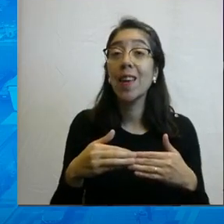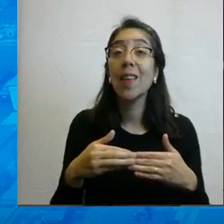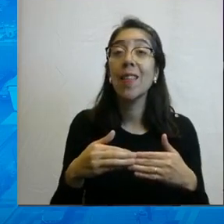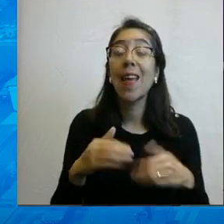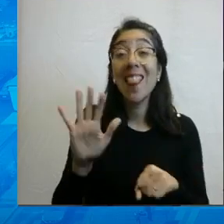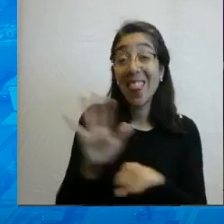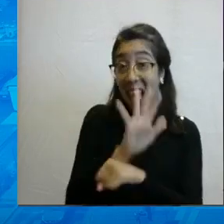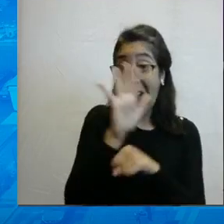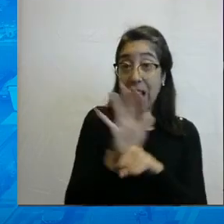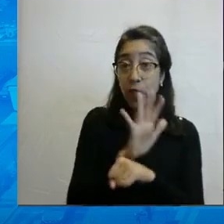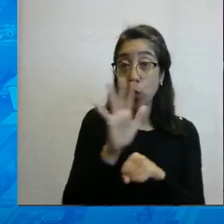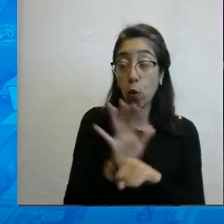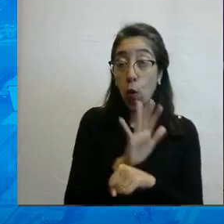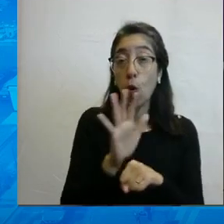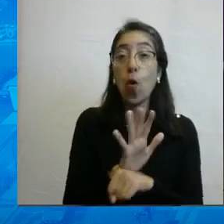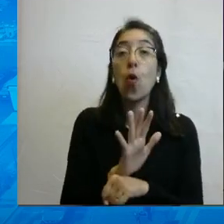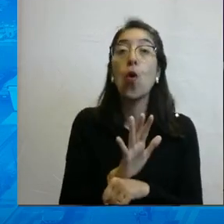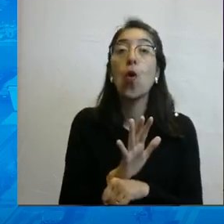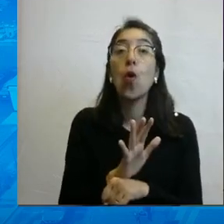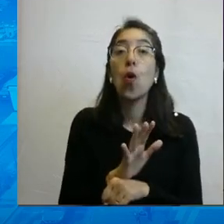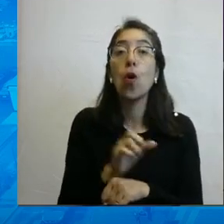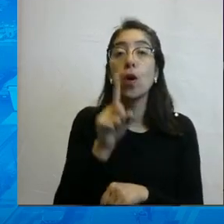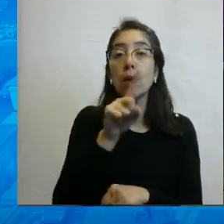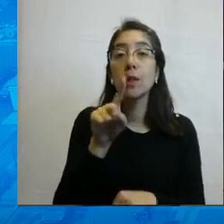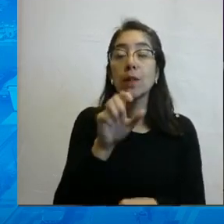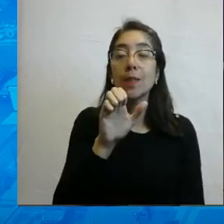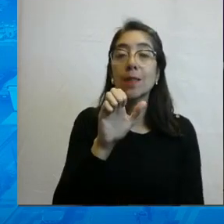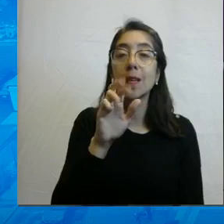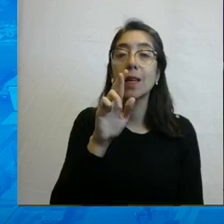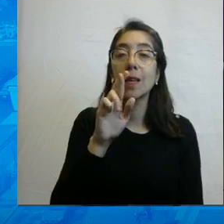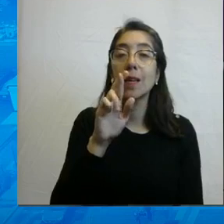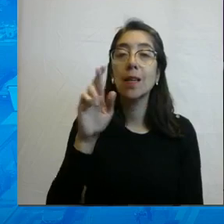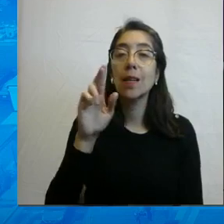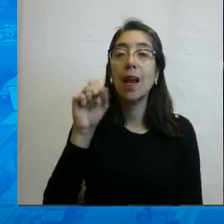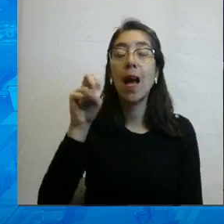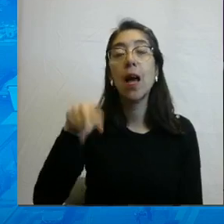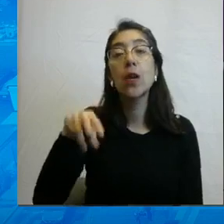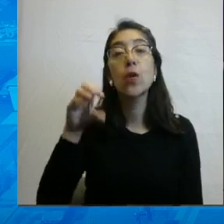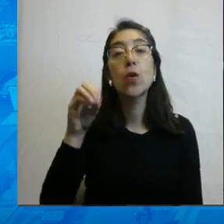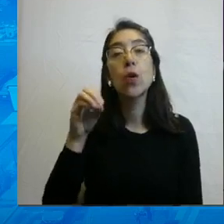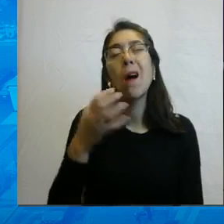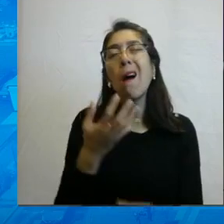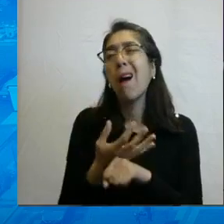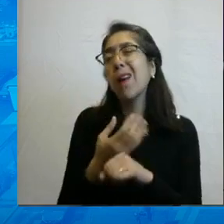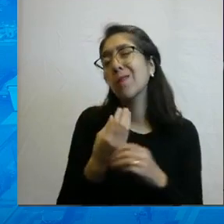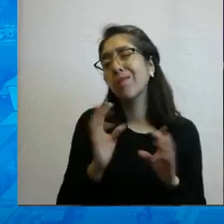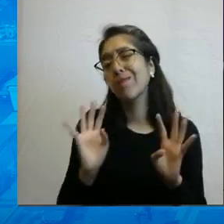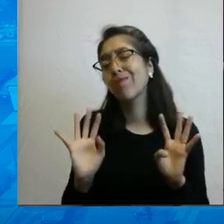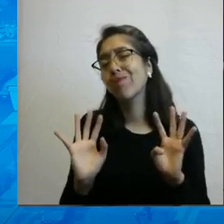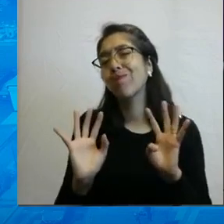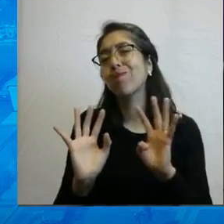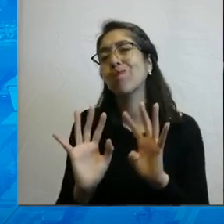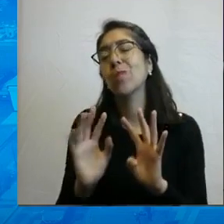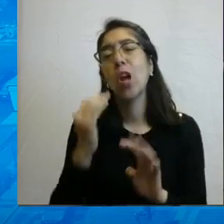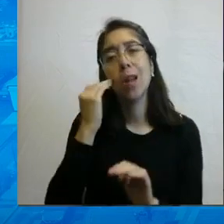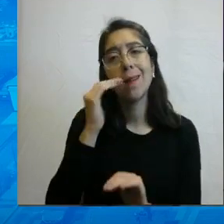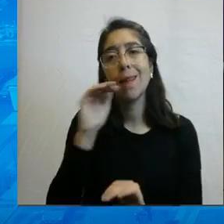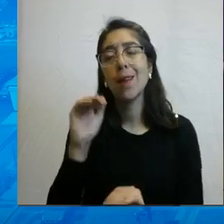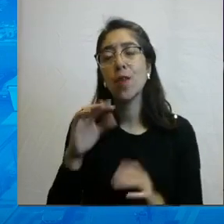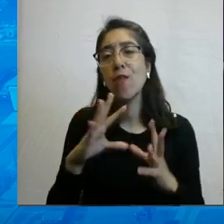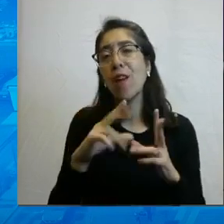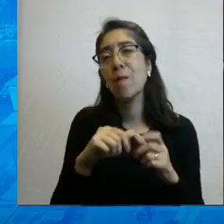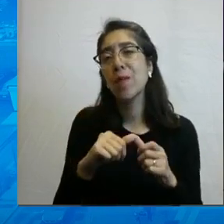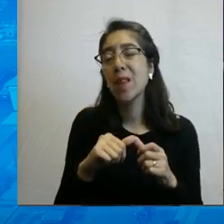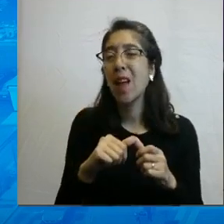esa posibilidad, teniendo un lugar que concurre muchas familias y muchos niños no tienen esa